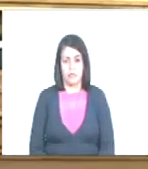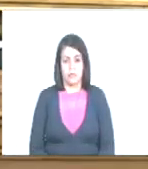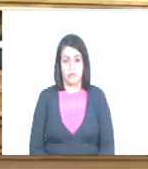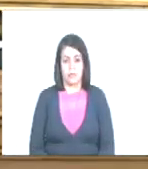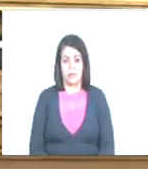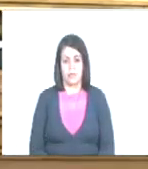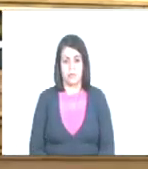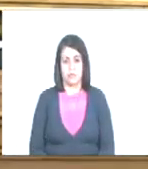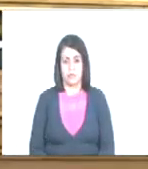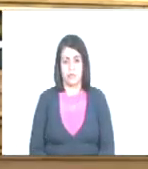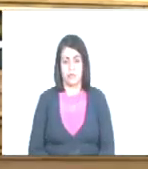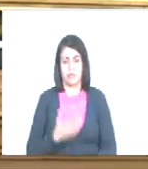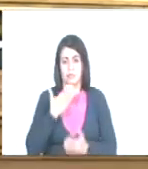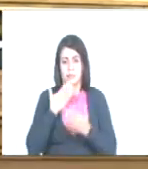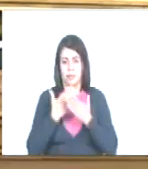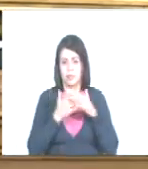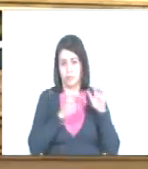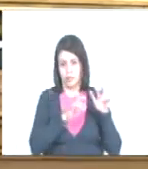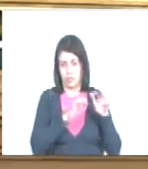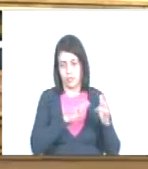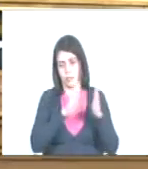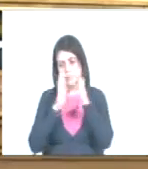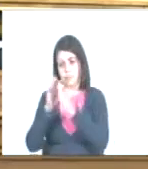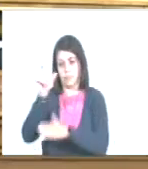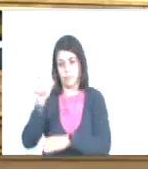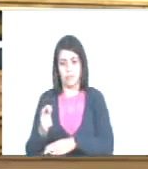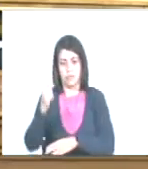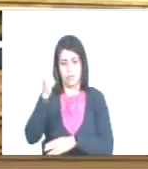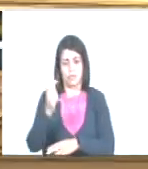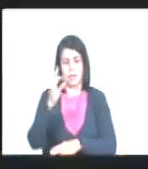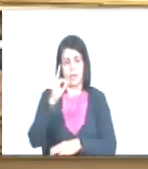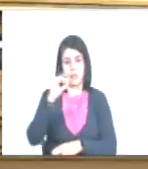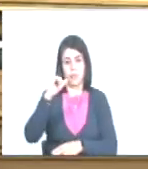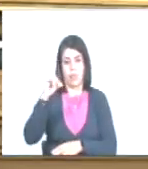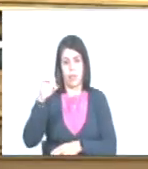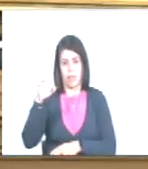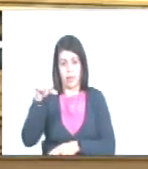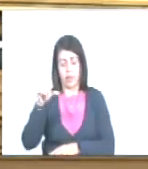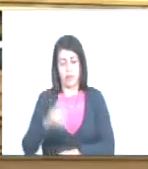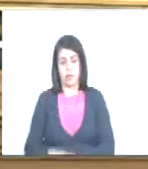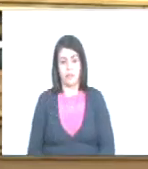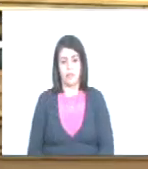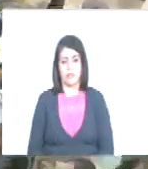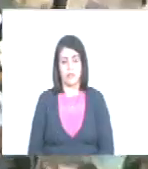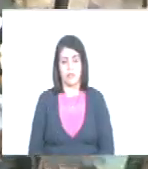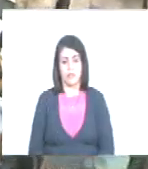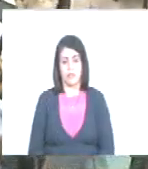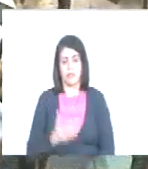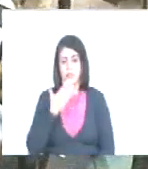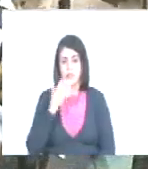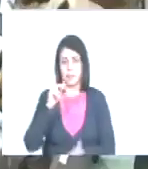Gracias, secretaria. Gracias, querida secretaria. En el derecho de palabra el diputado Fidel Vázquez para que...